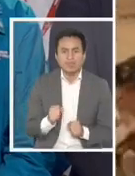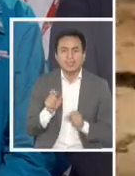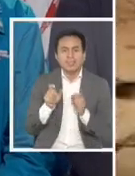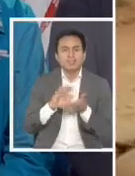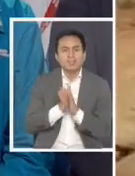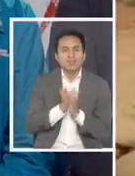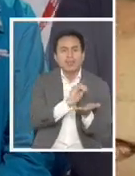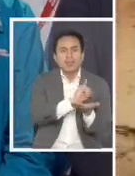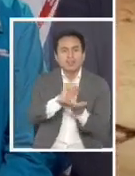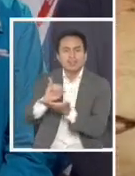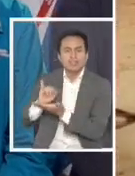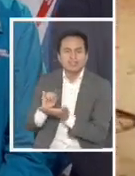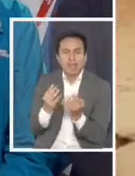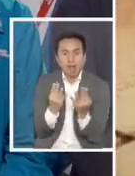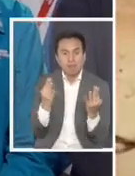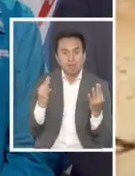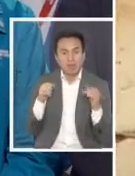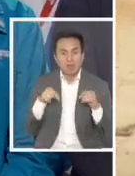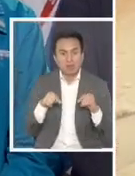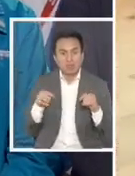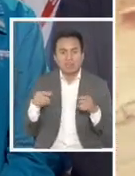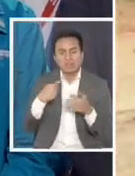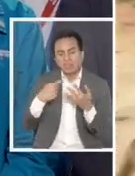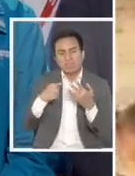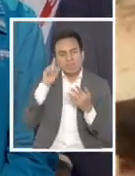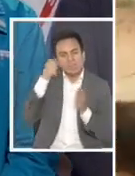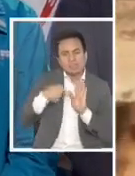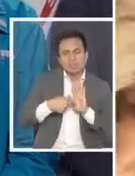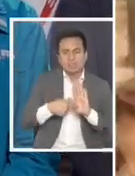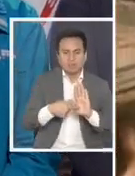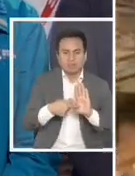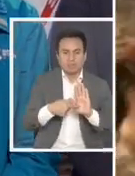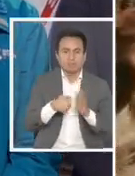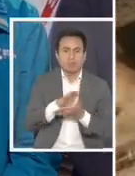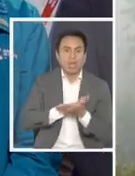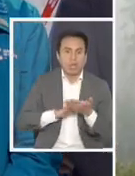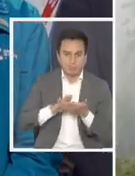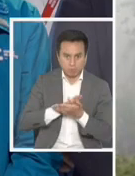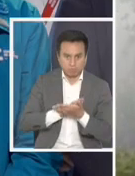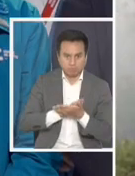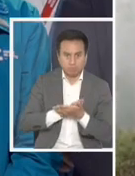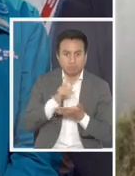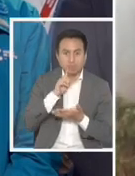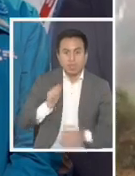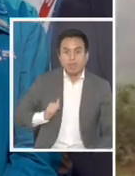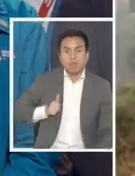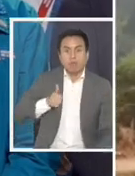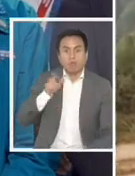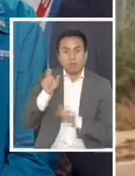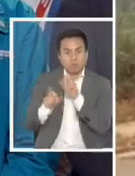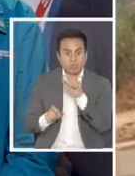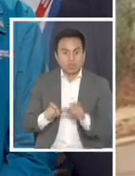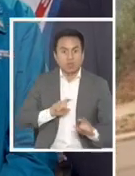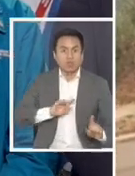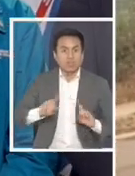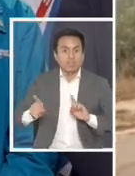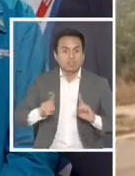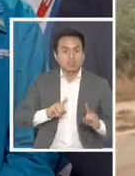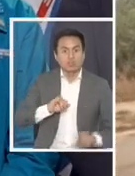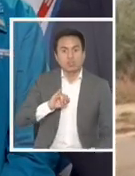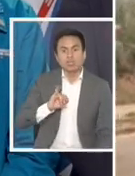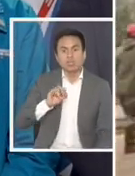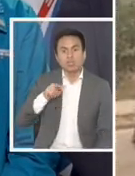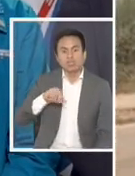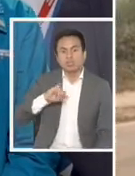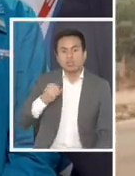organizaciones que nos acompañan acá el día de hoy van a desplegar distintas iniciativas desde por ejemplo voluntarios en coordinación con el